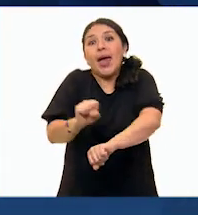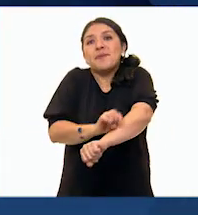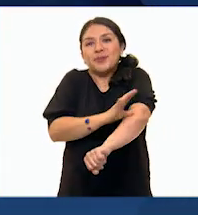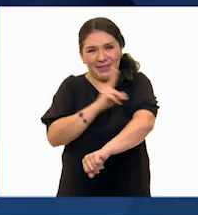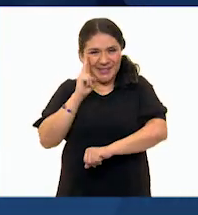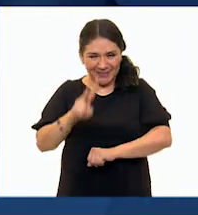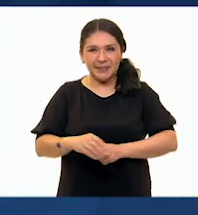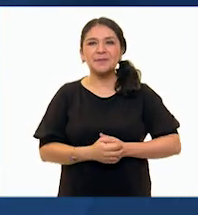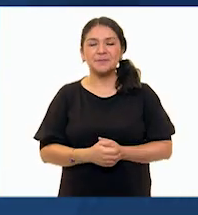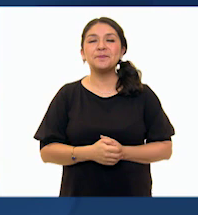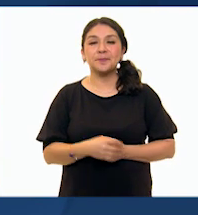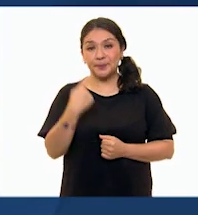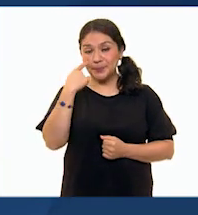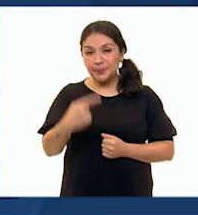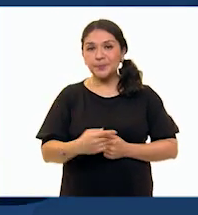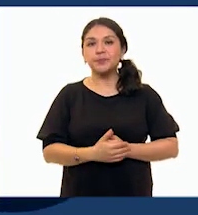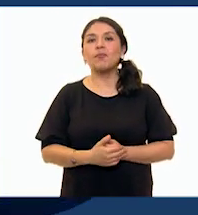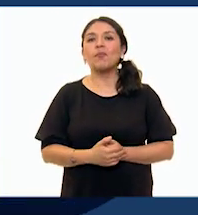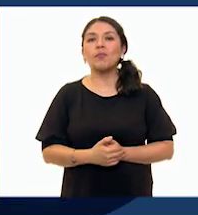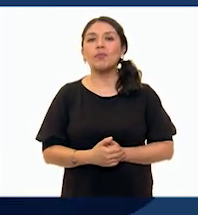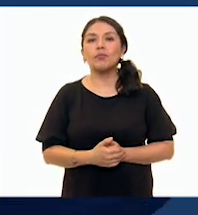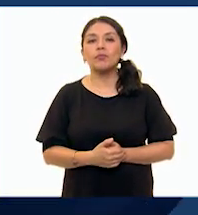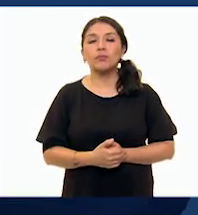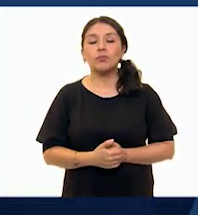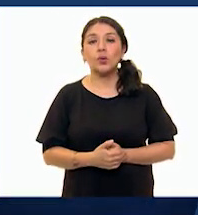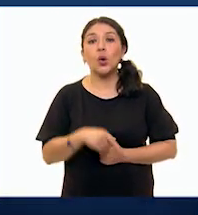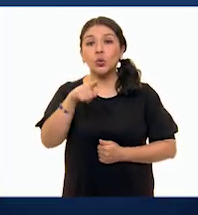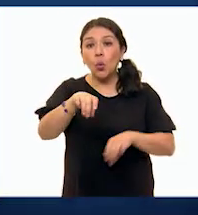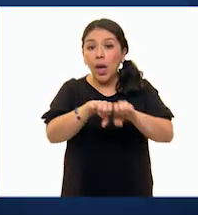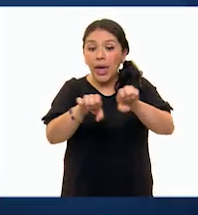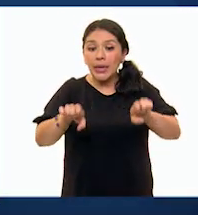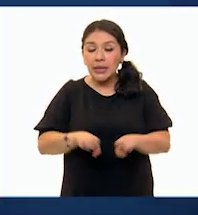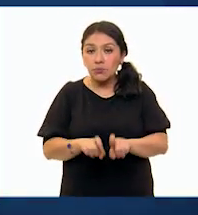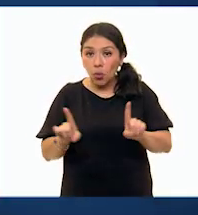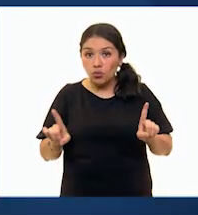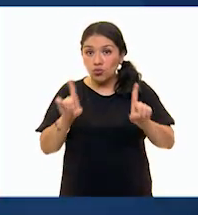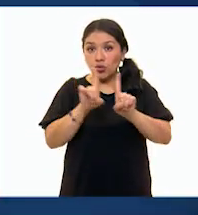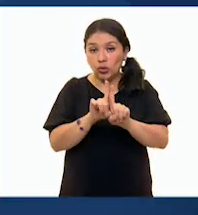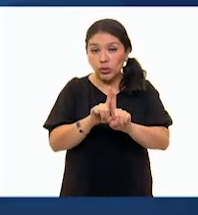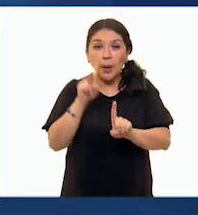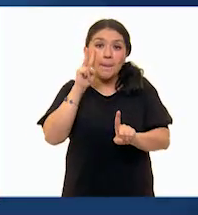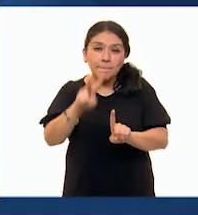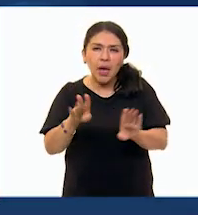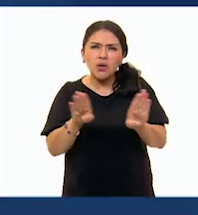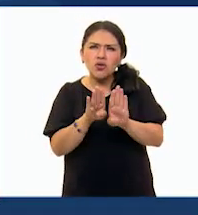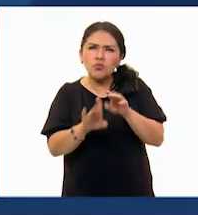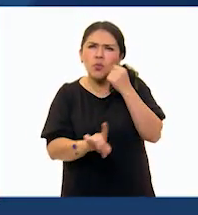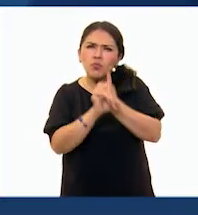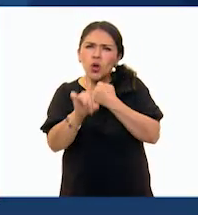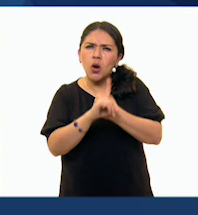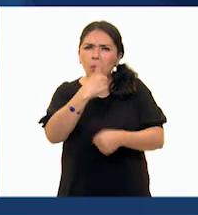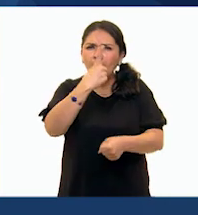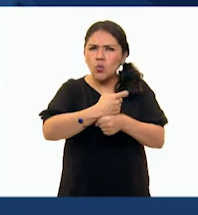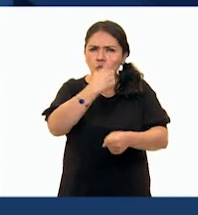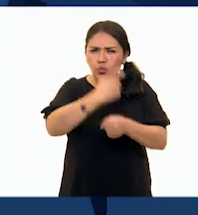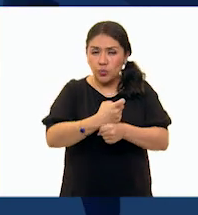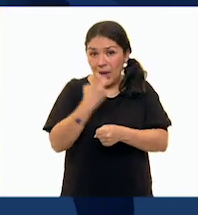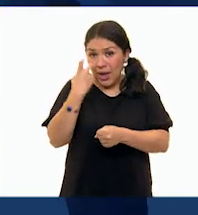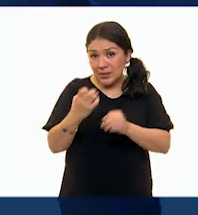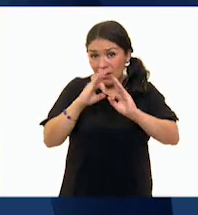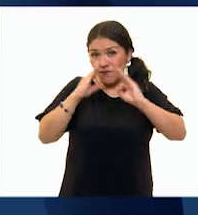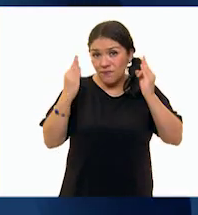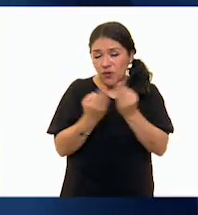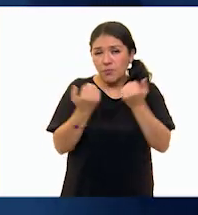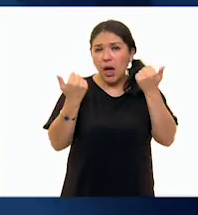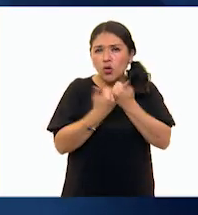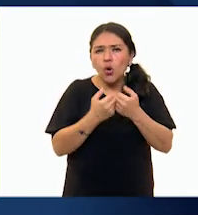Sí, aquí la puedo leer, mira. Dice, en parejas, resuelvan los problemas número 1. Las siguientes estructuras están